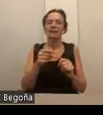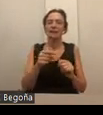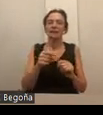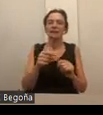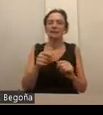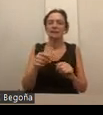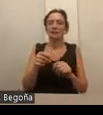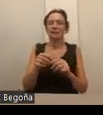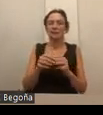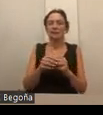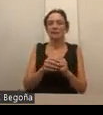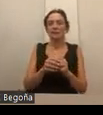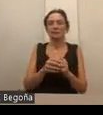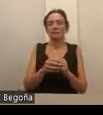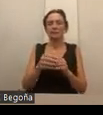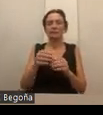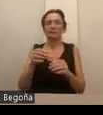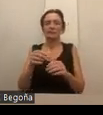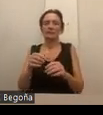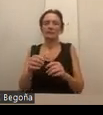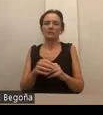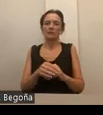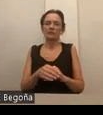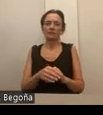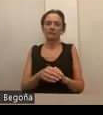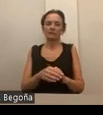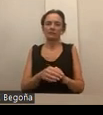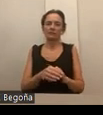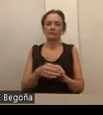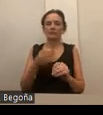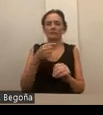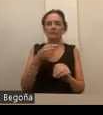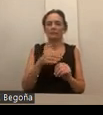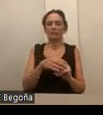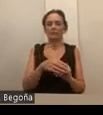que produce la destruye el propio cuerpo. O sea, que es una diabetes tipo